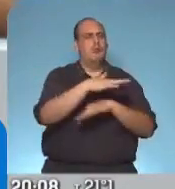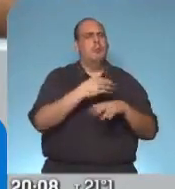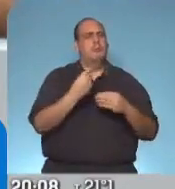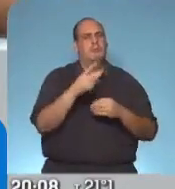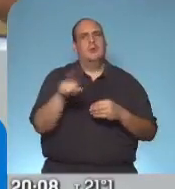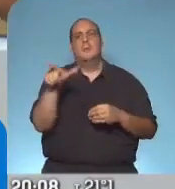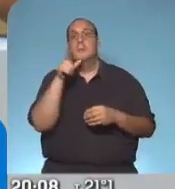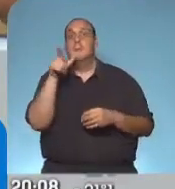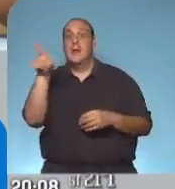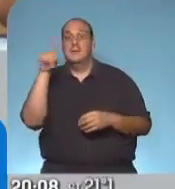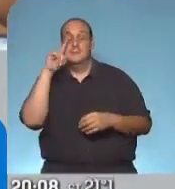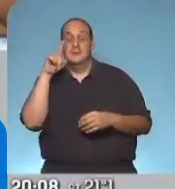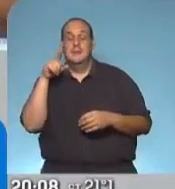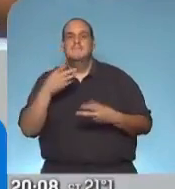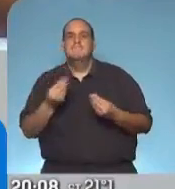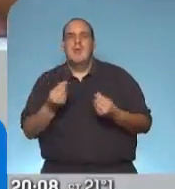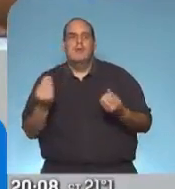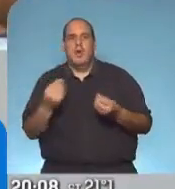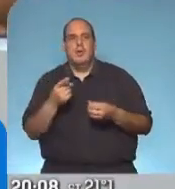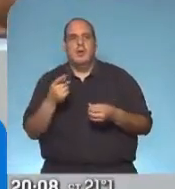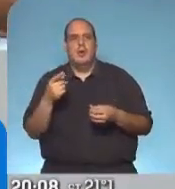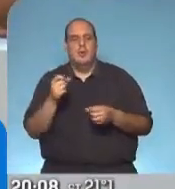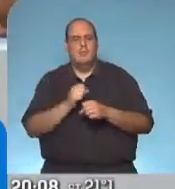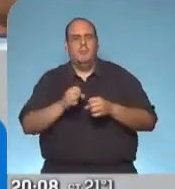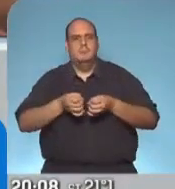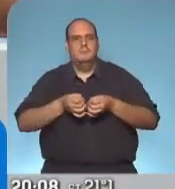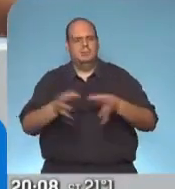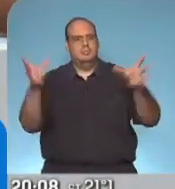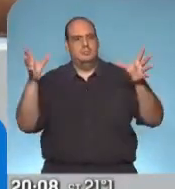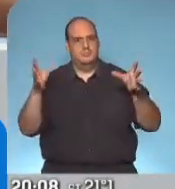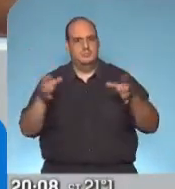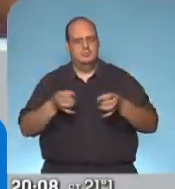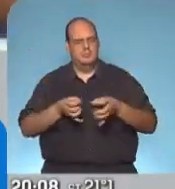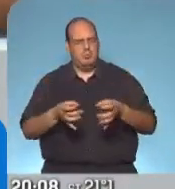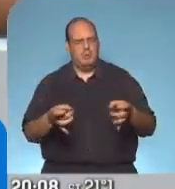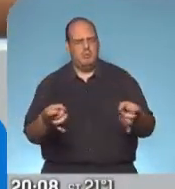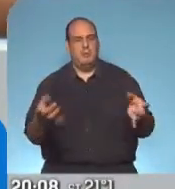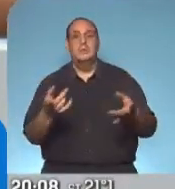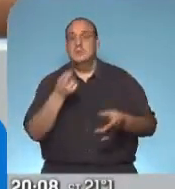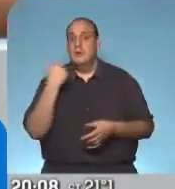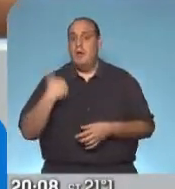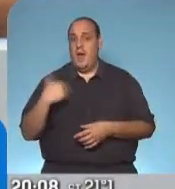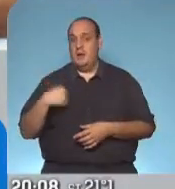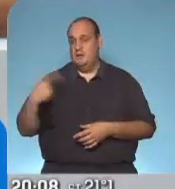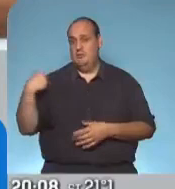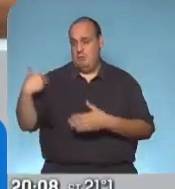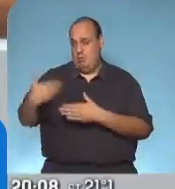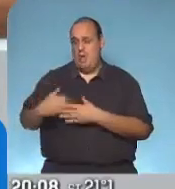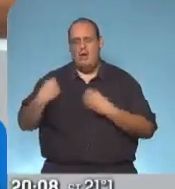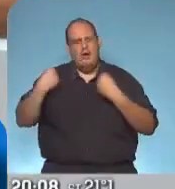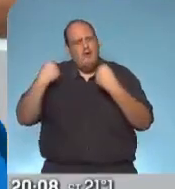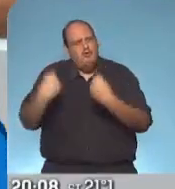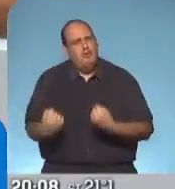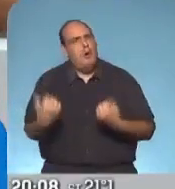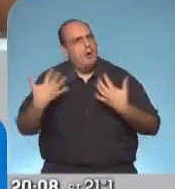temor a que una chispa dispare los contagios. Y usó esta metáfora varias veces porque lo que dice es: los argentinos hicimos un gran esfuerzo en